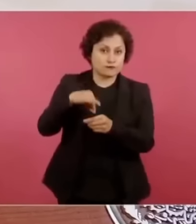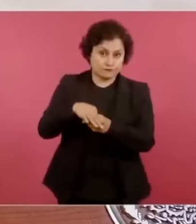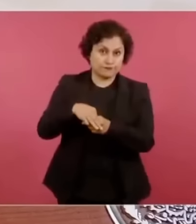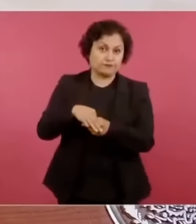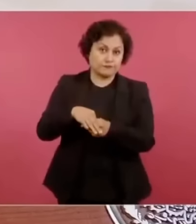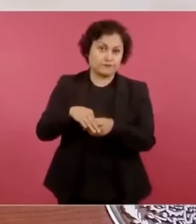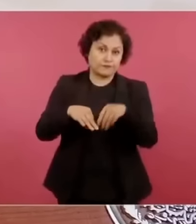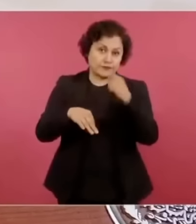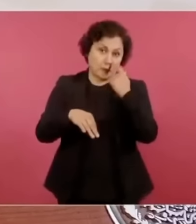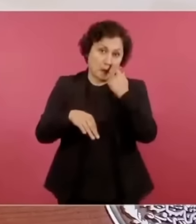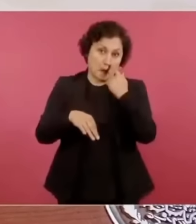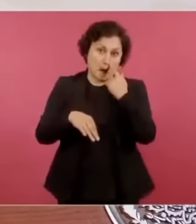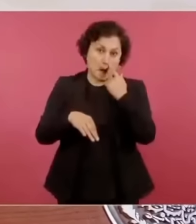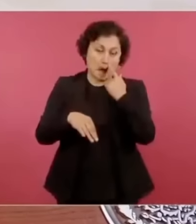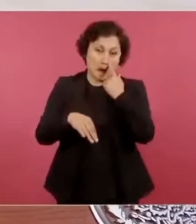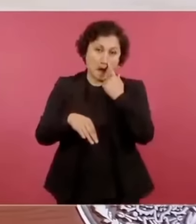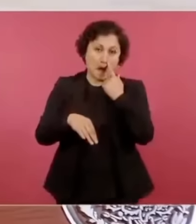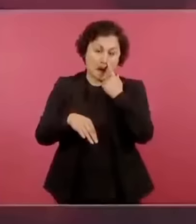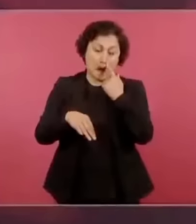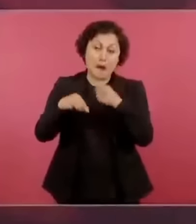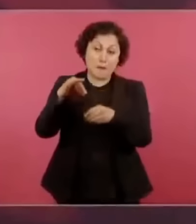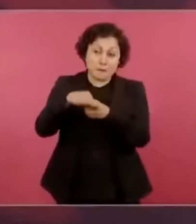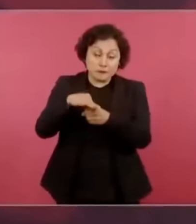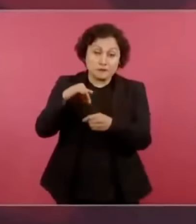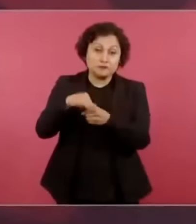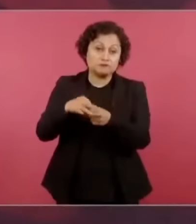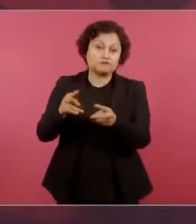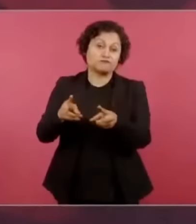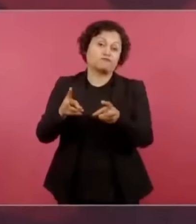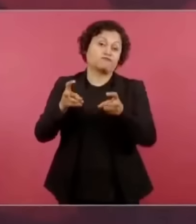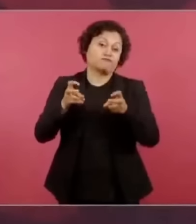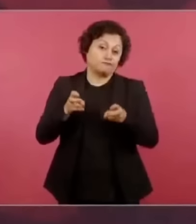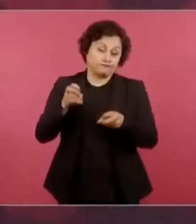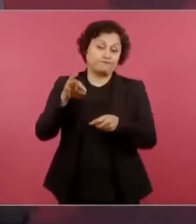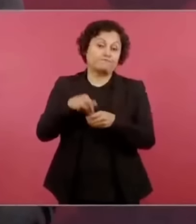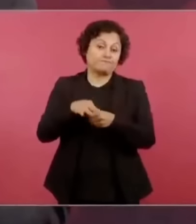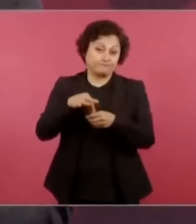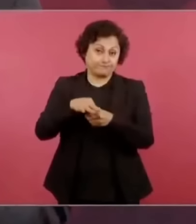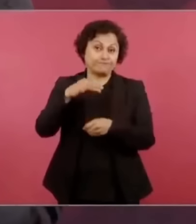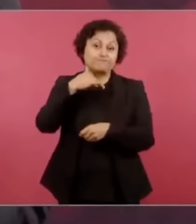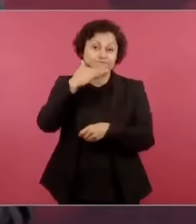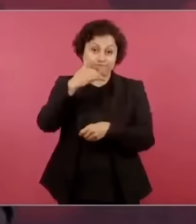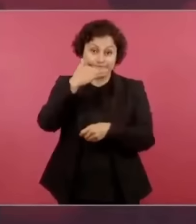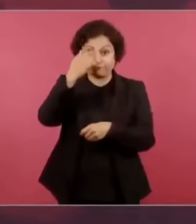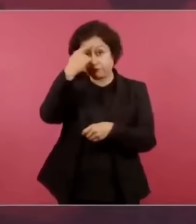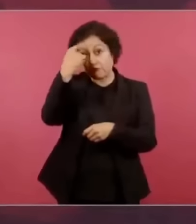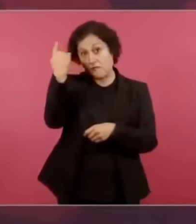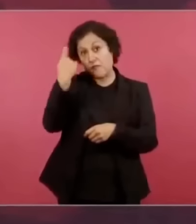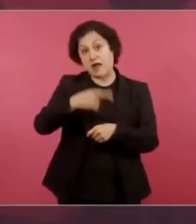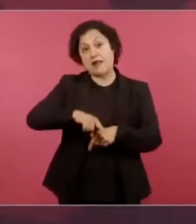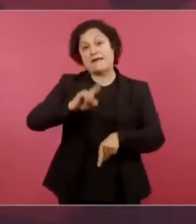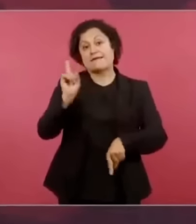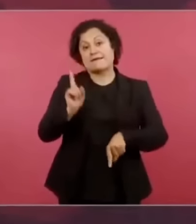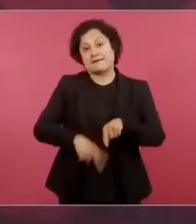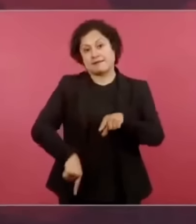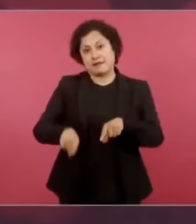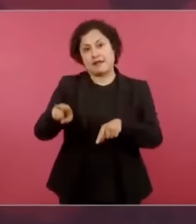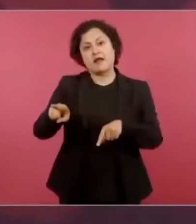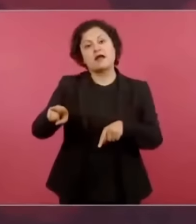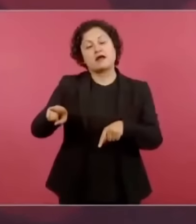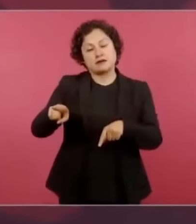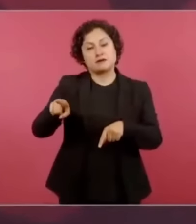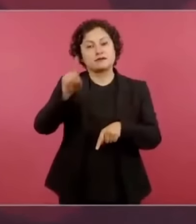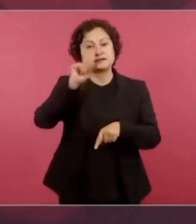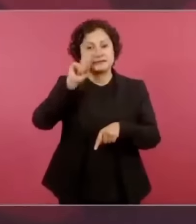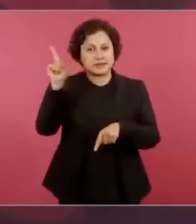Le quieren robar la gobernatura, nos quieren robar al pueblo de Zacatecas. Que si